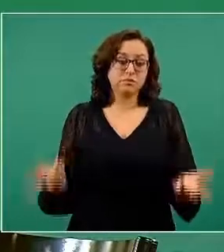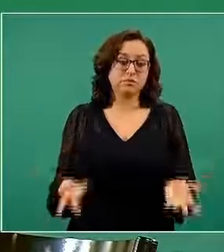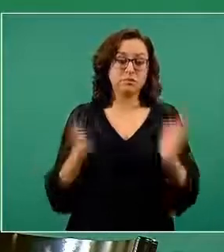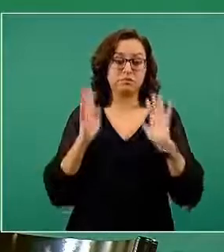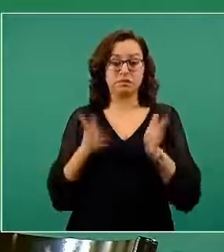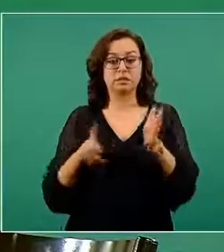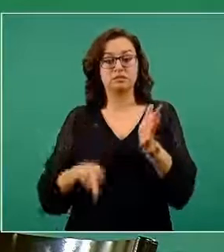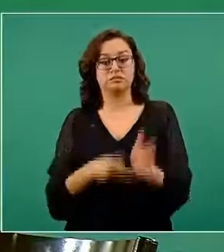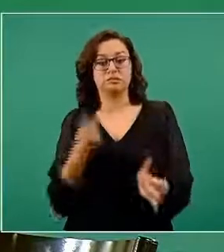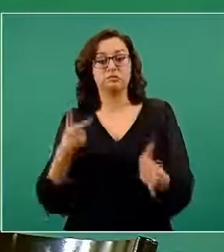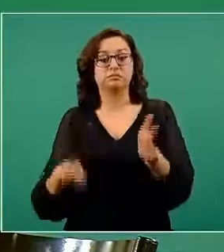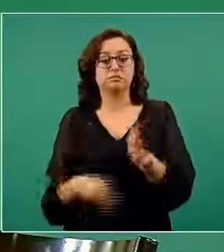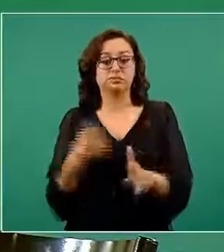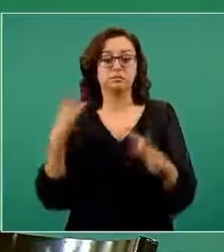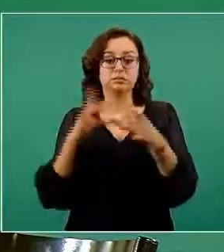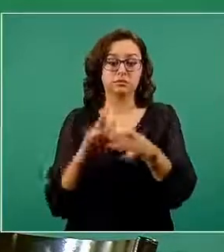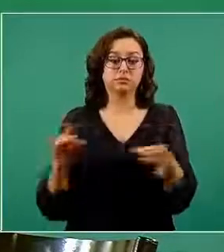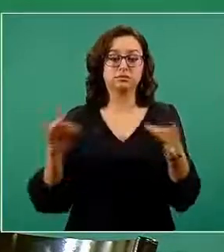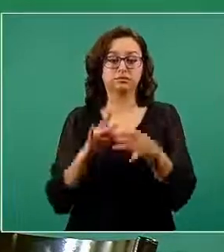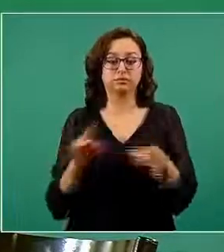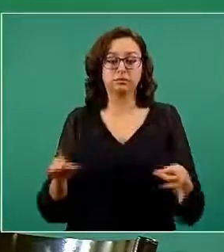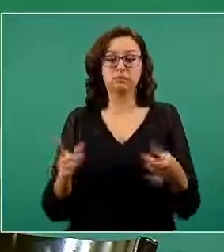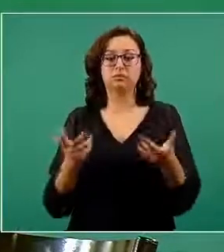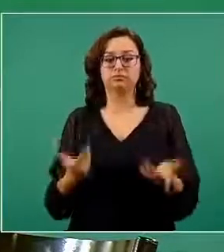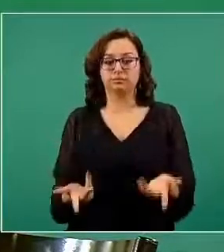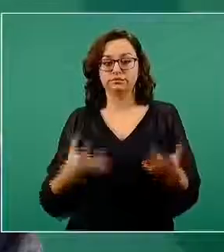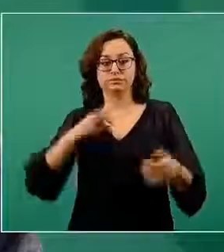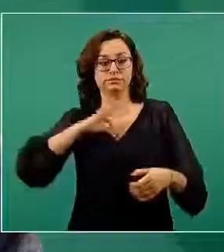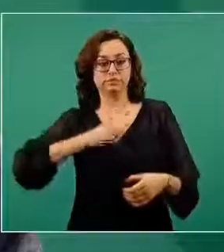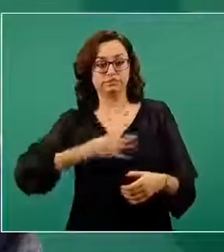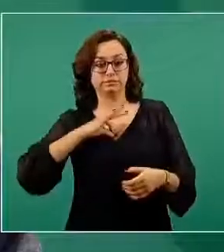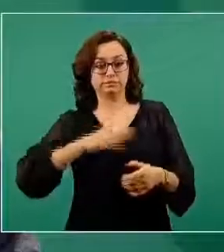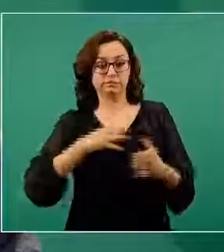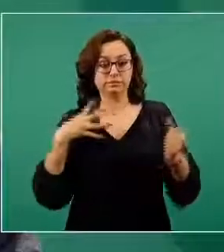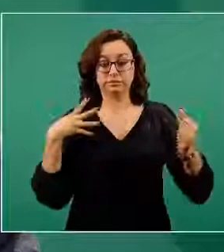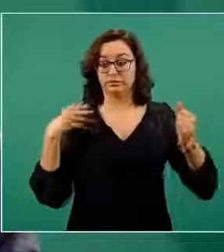veces: manejar, controlar una epidemia